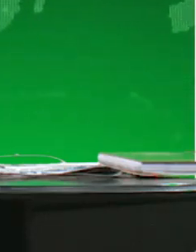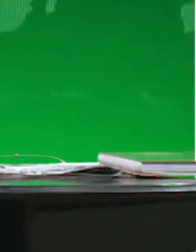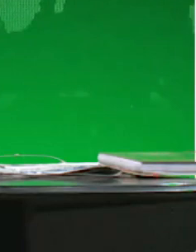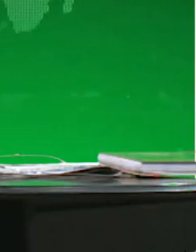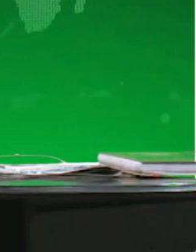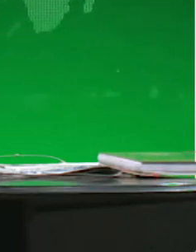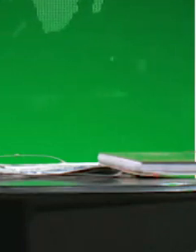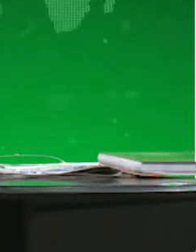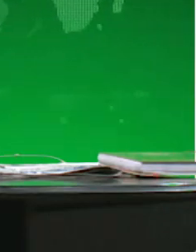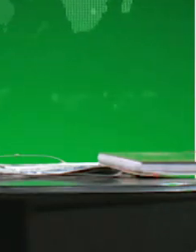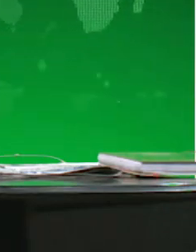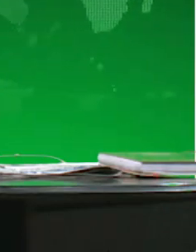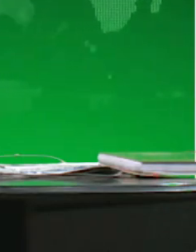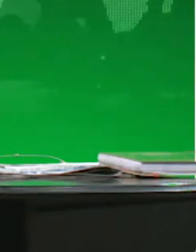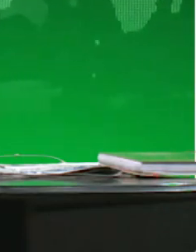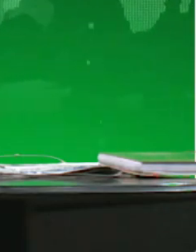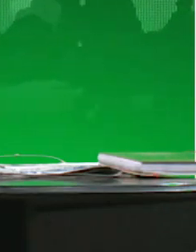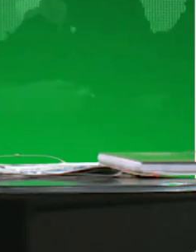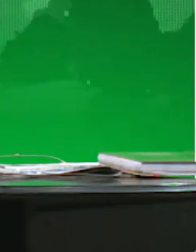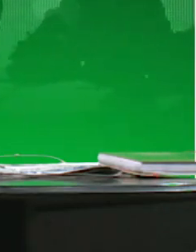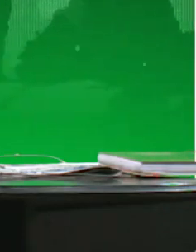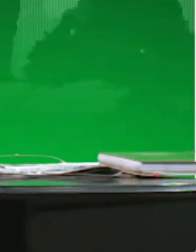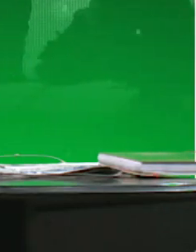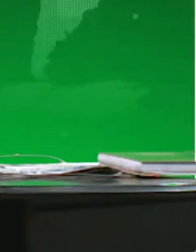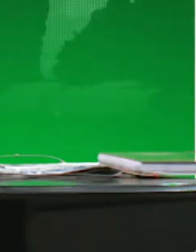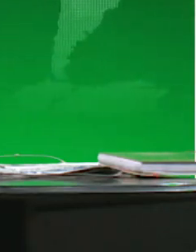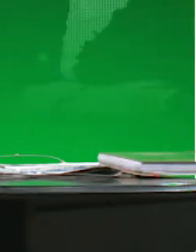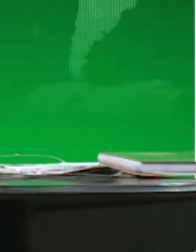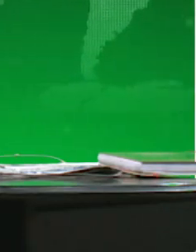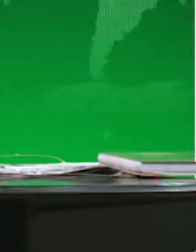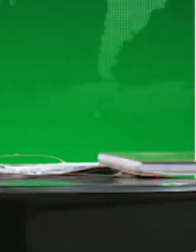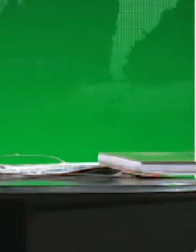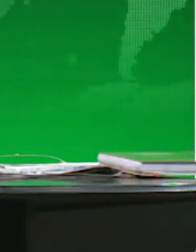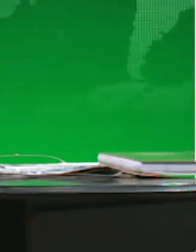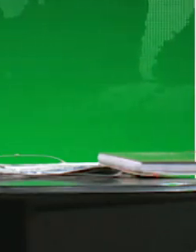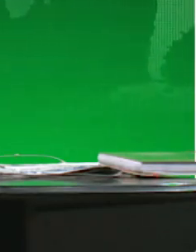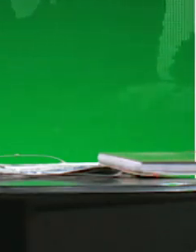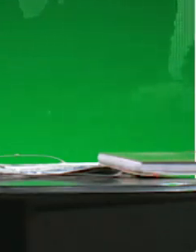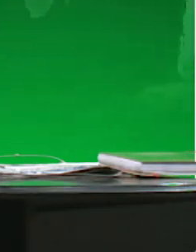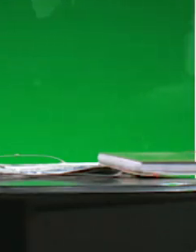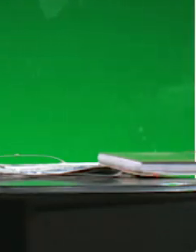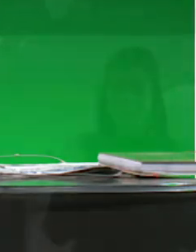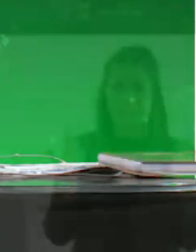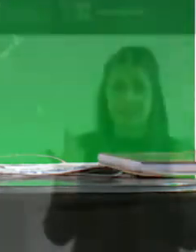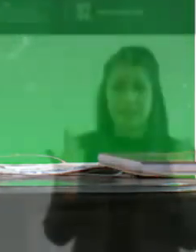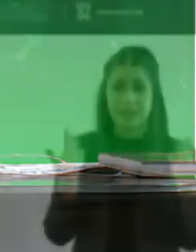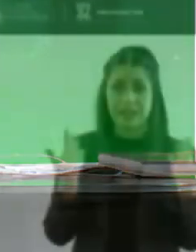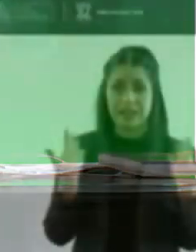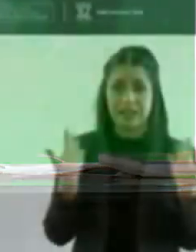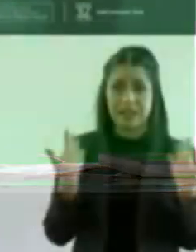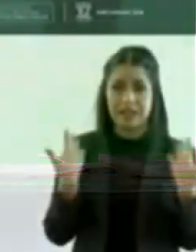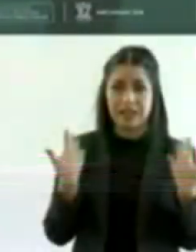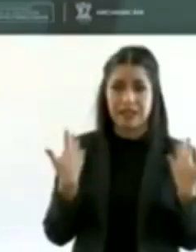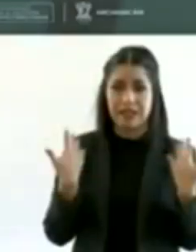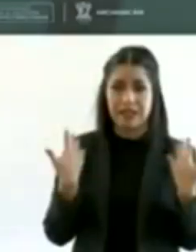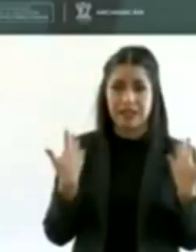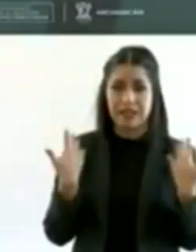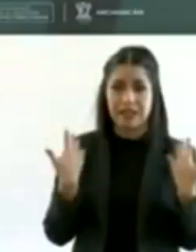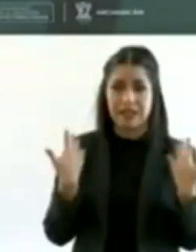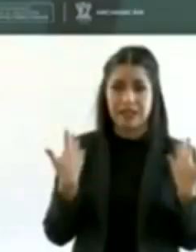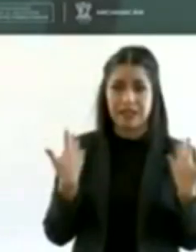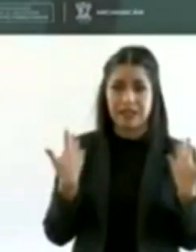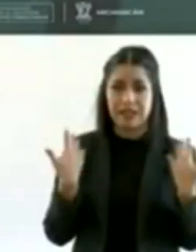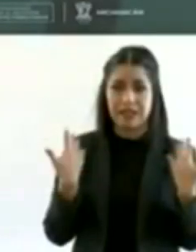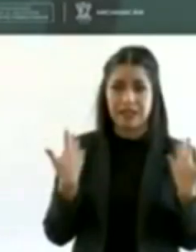Pajacuarán, y ahí declaró el día de hoy: Michoacán, el único estado que recibe apoyo especial para